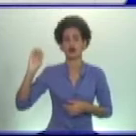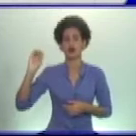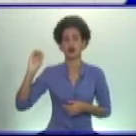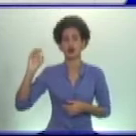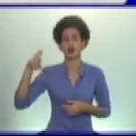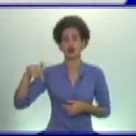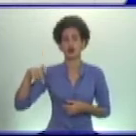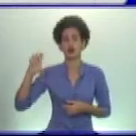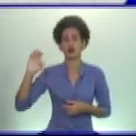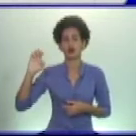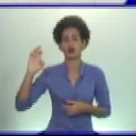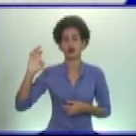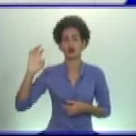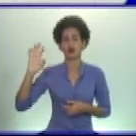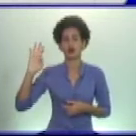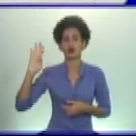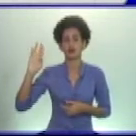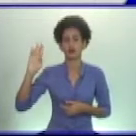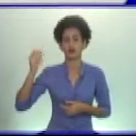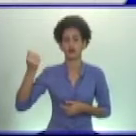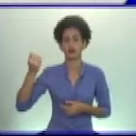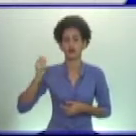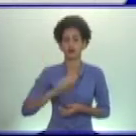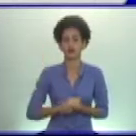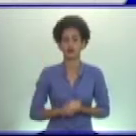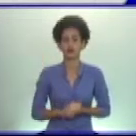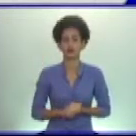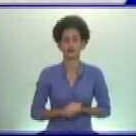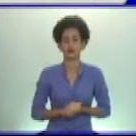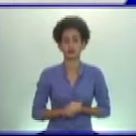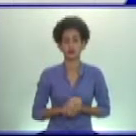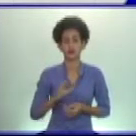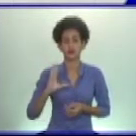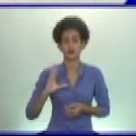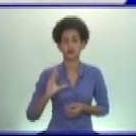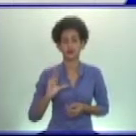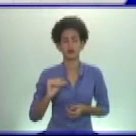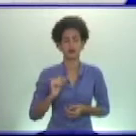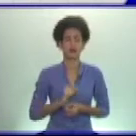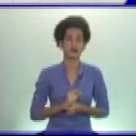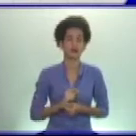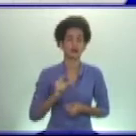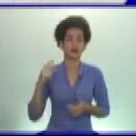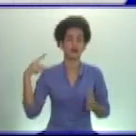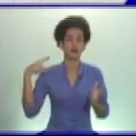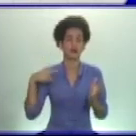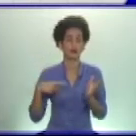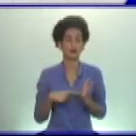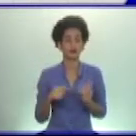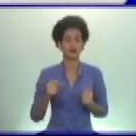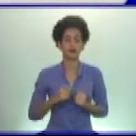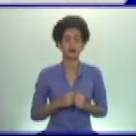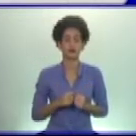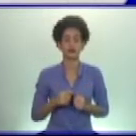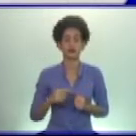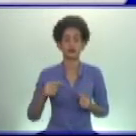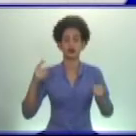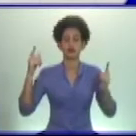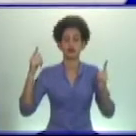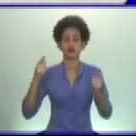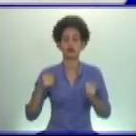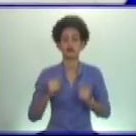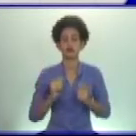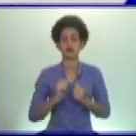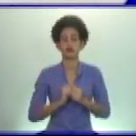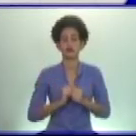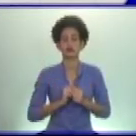contar, hacer el conteo de estos cuadrantes. Dice entonces ahora el punto de intersección con el eje de las